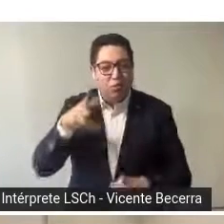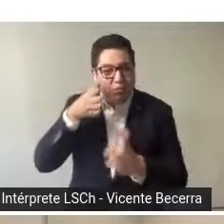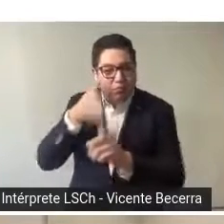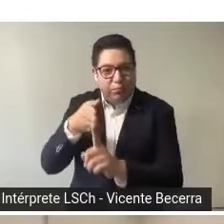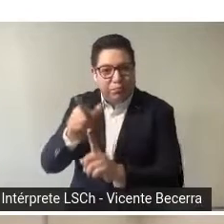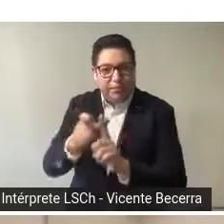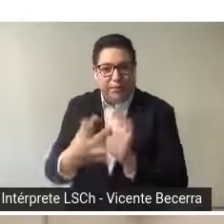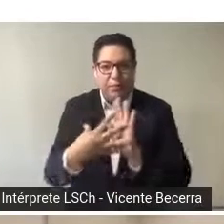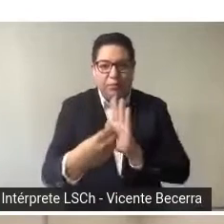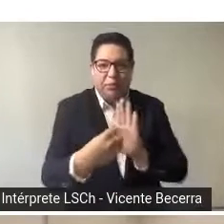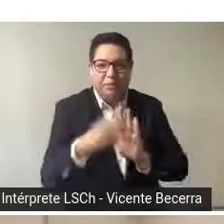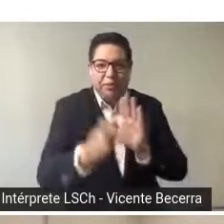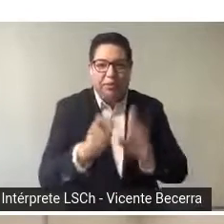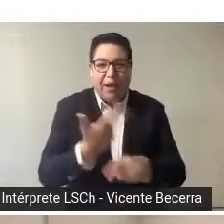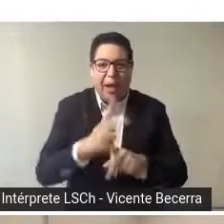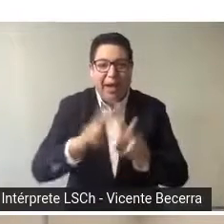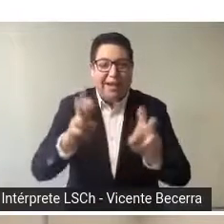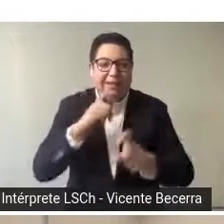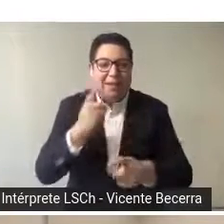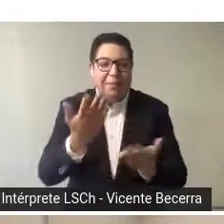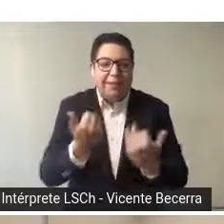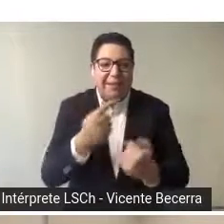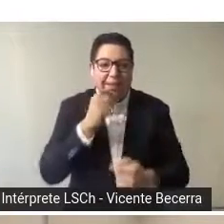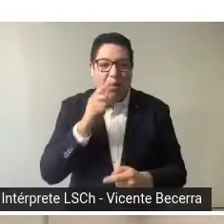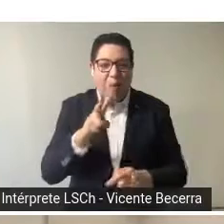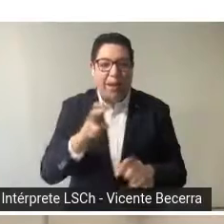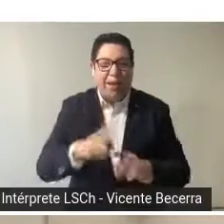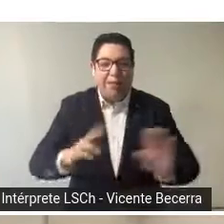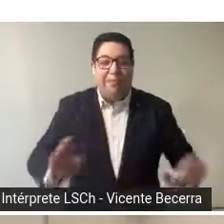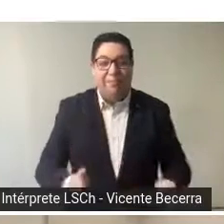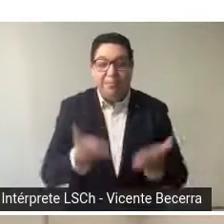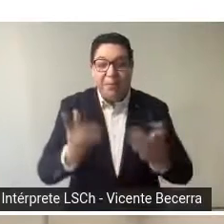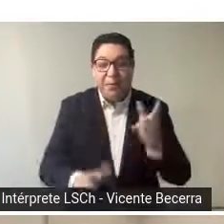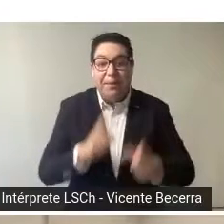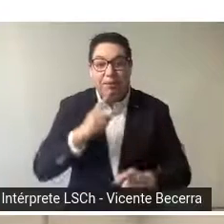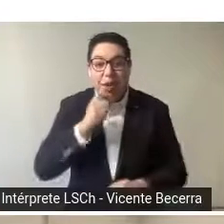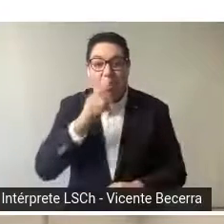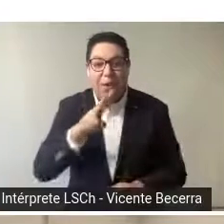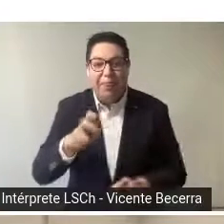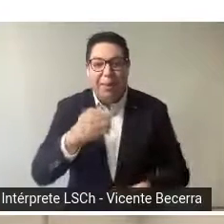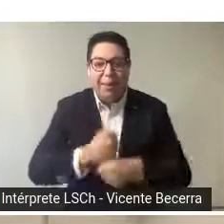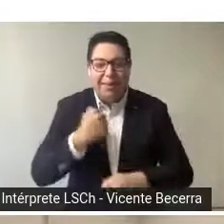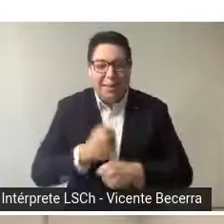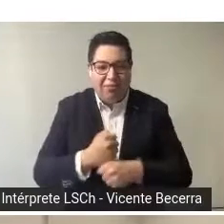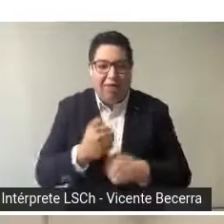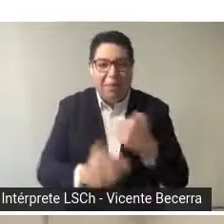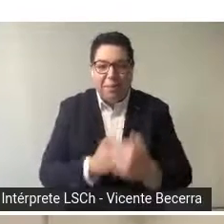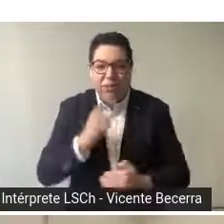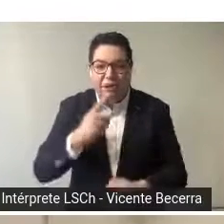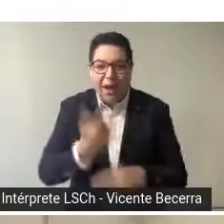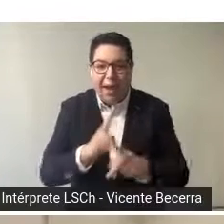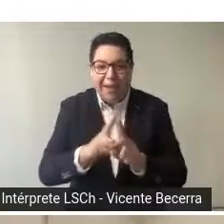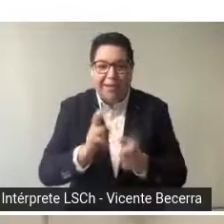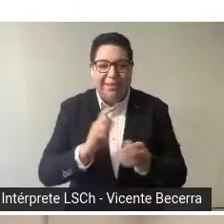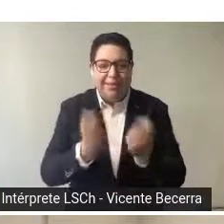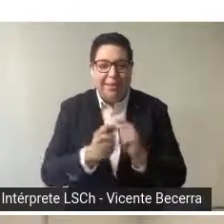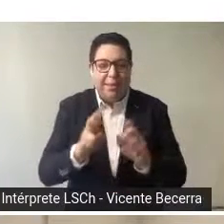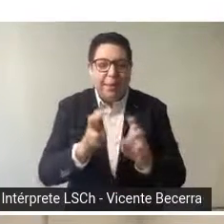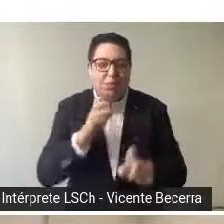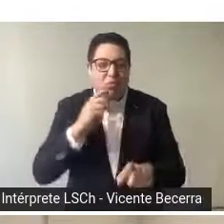modelo y del método de innovación pública que el laboratorio promueve, que es justamente cómo a través de procesos de codiseño,